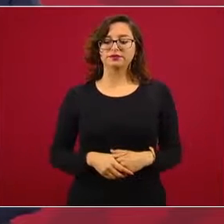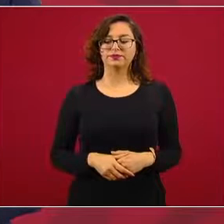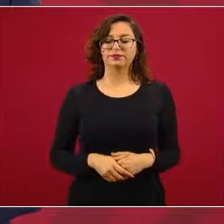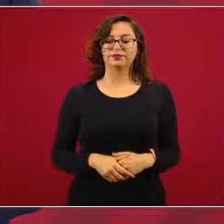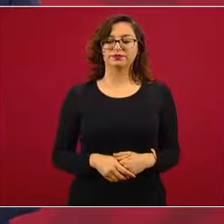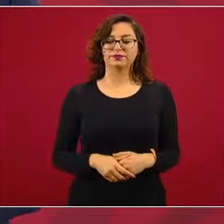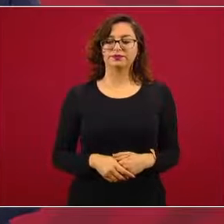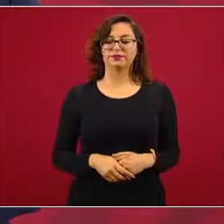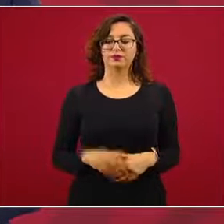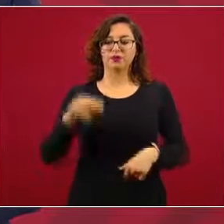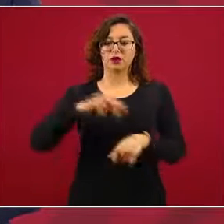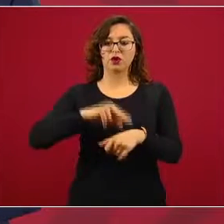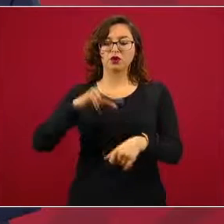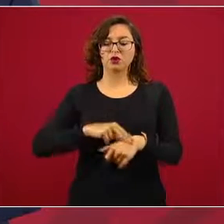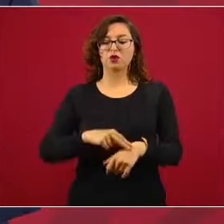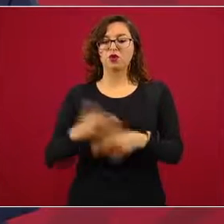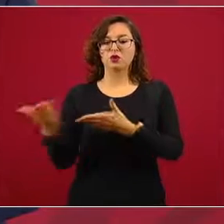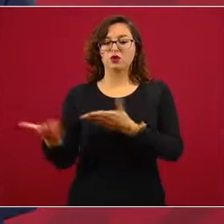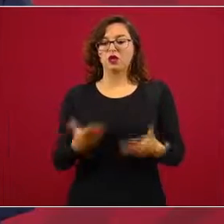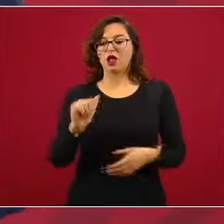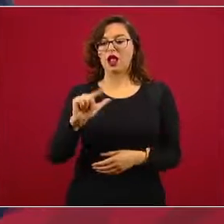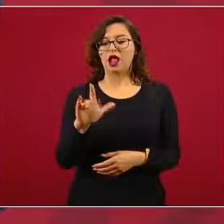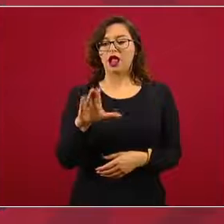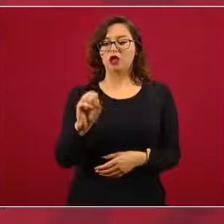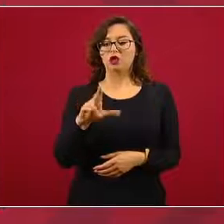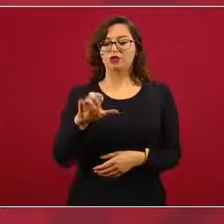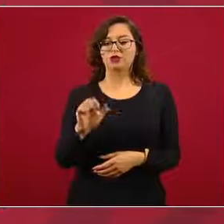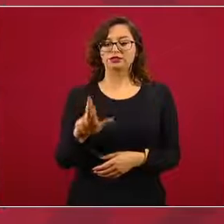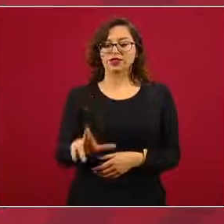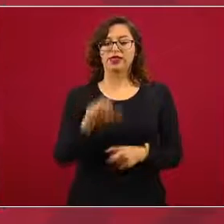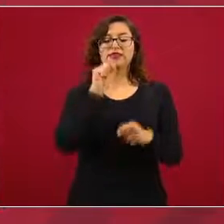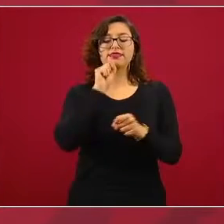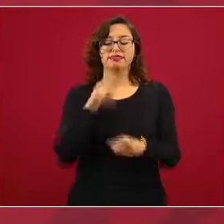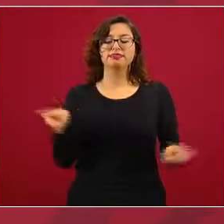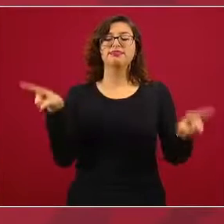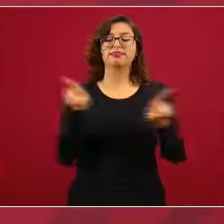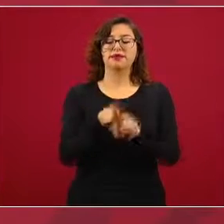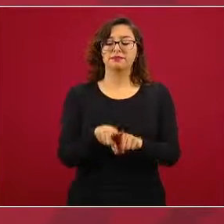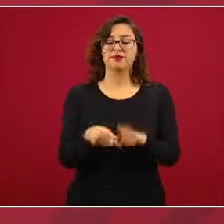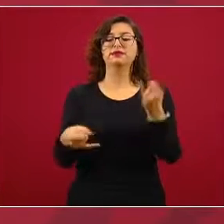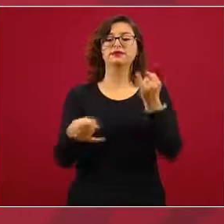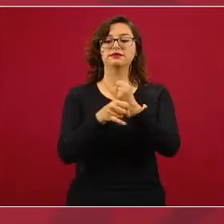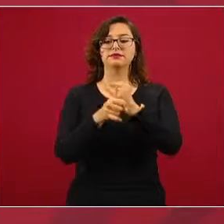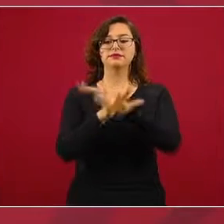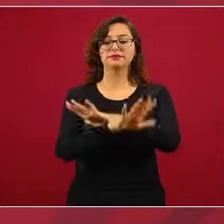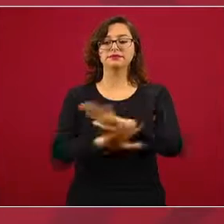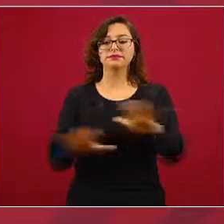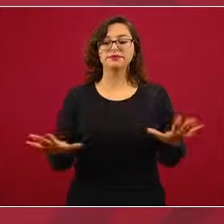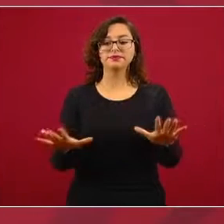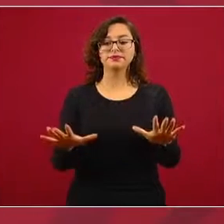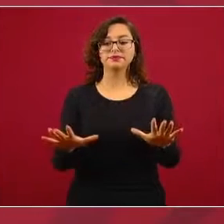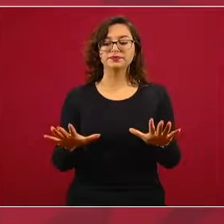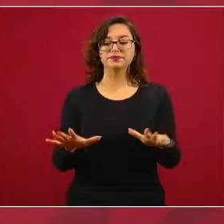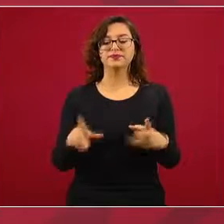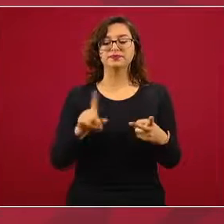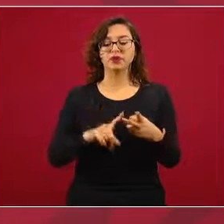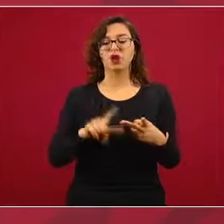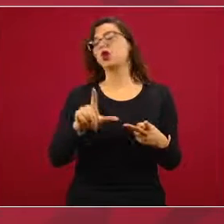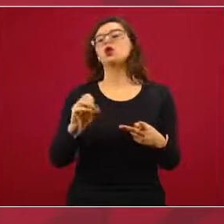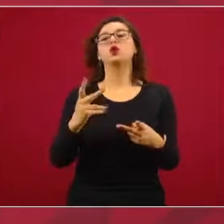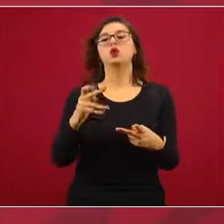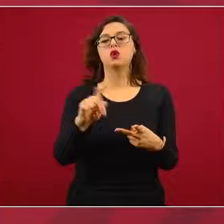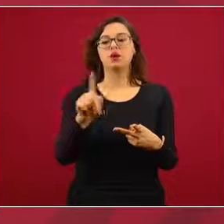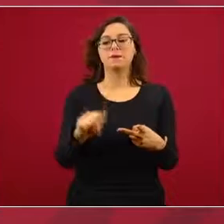doctor Jorge Alcocer, va también a informar Hugo